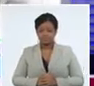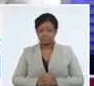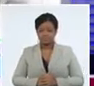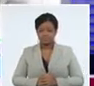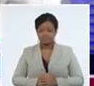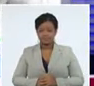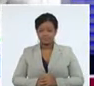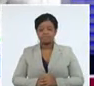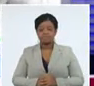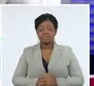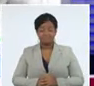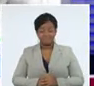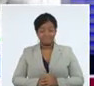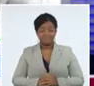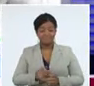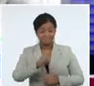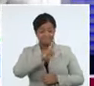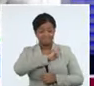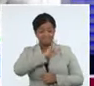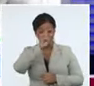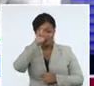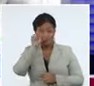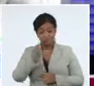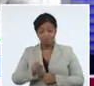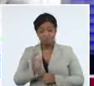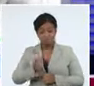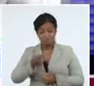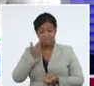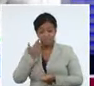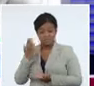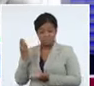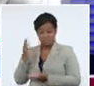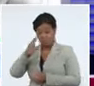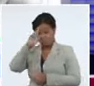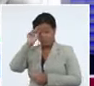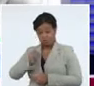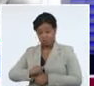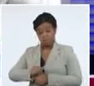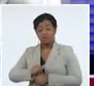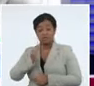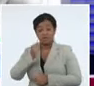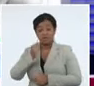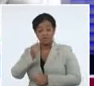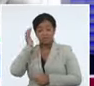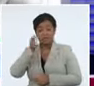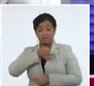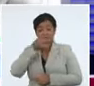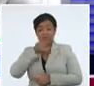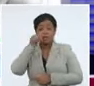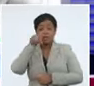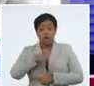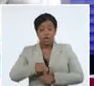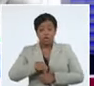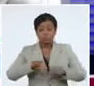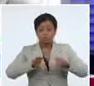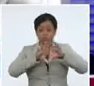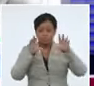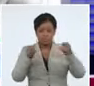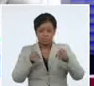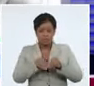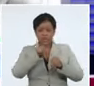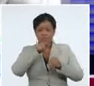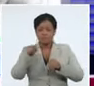Así es, doctor. Bueno, ya lo decía el doctor Francisco Durán García. Hoy el total de casos de